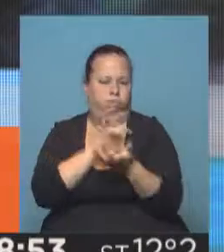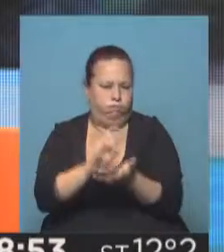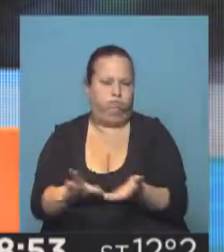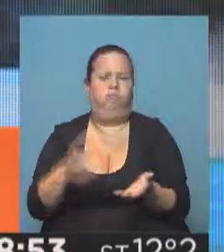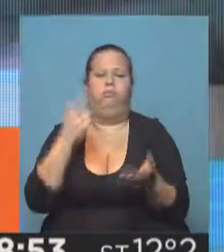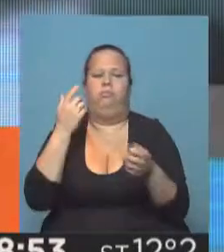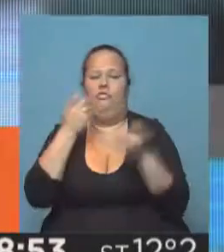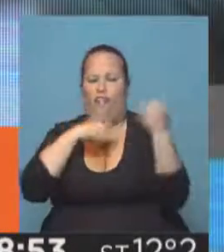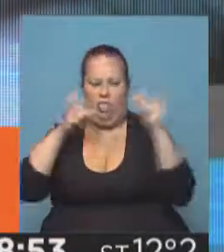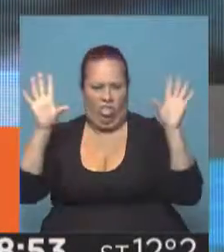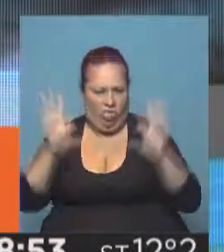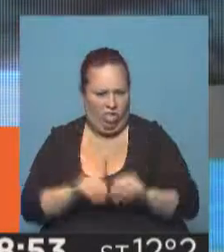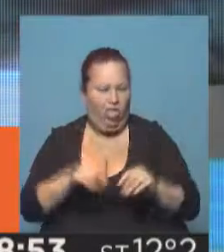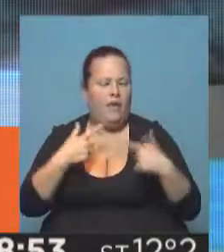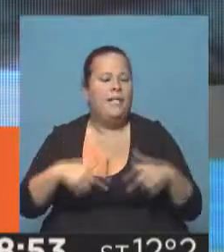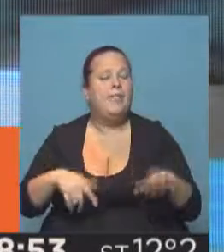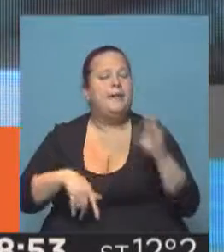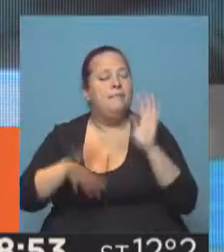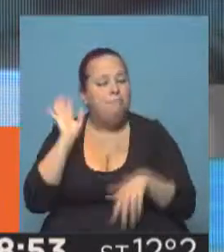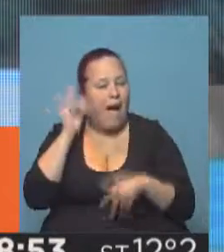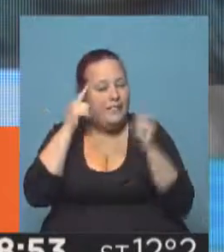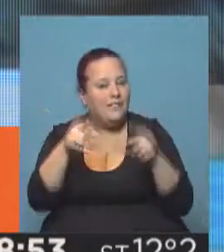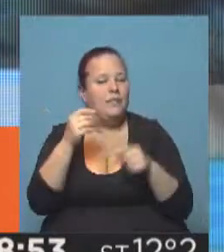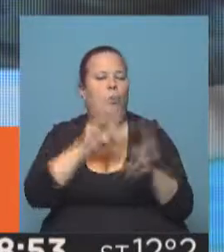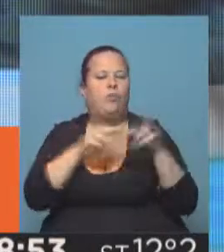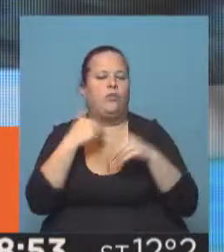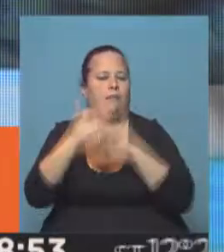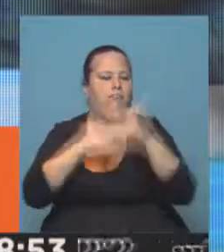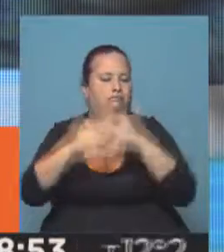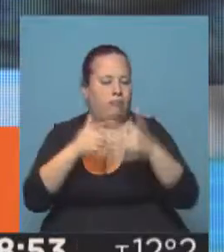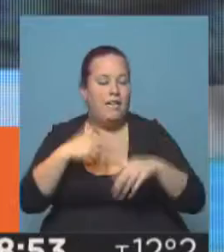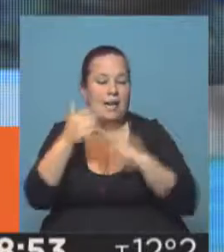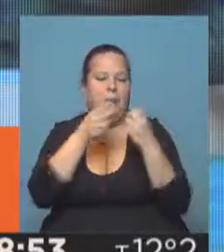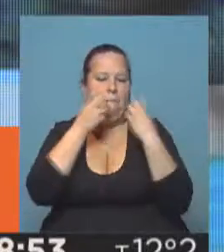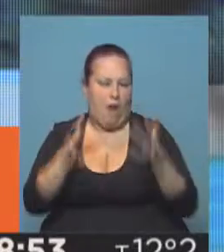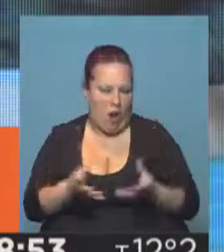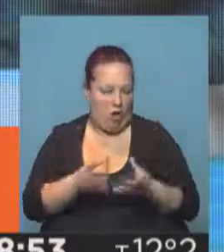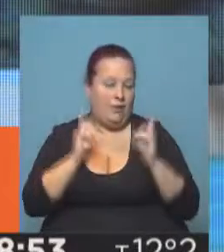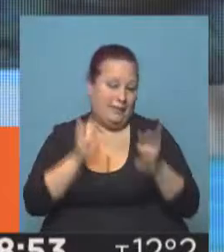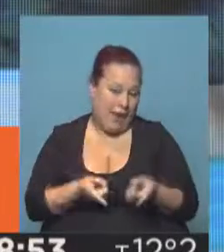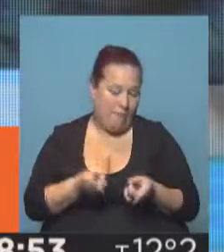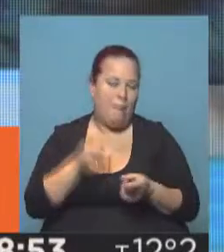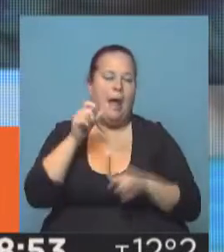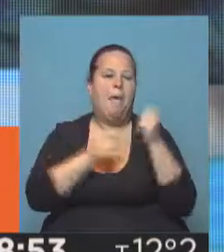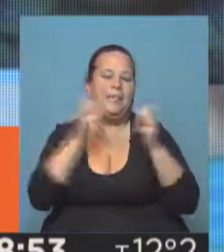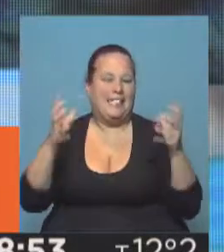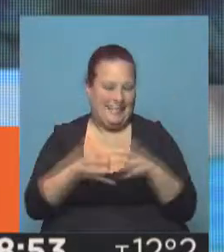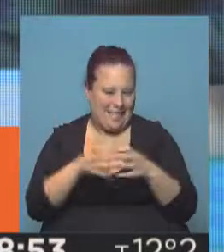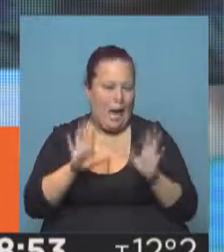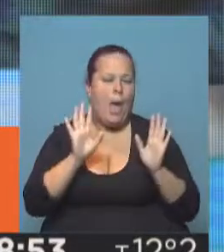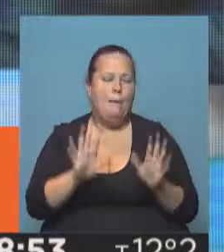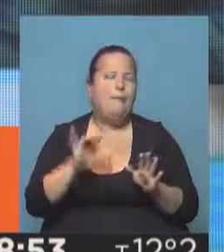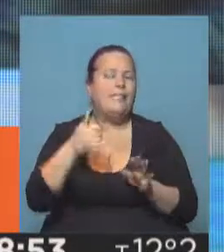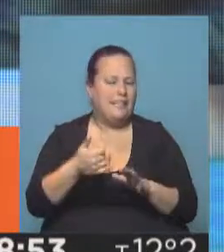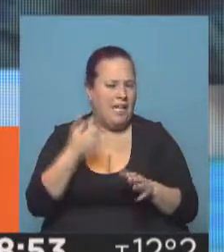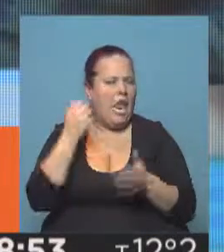ventas, etcétera. La gran apuesta es al crecimiento. Con crecimiento es todo más fácil, incluso obviamente para las pymes. Pero sí,